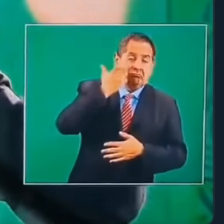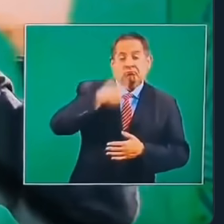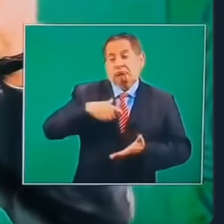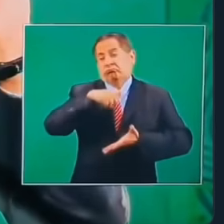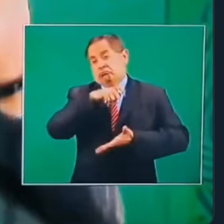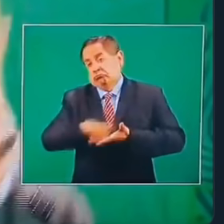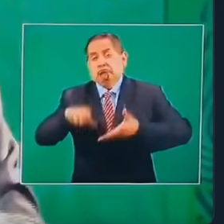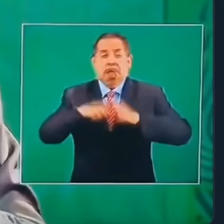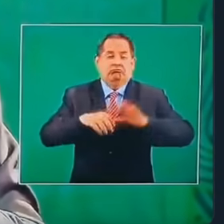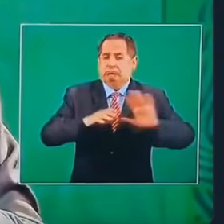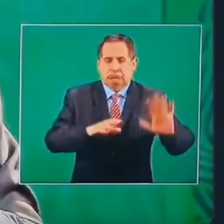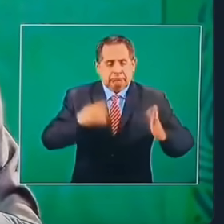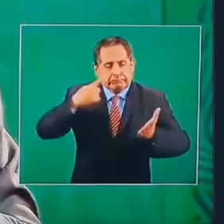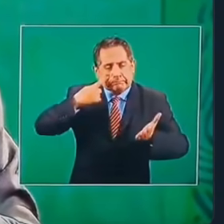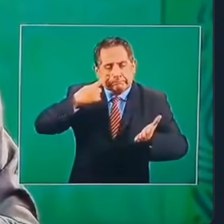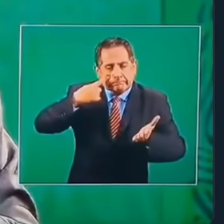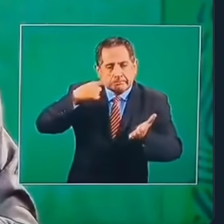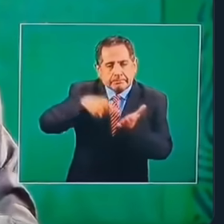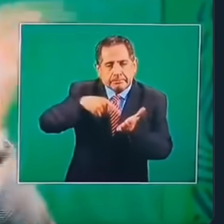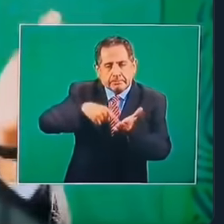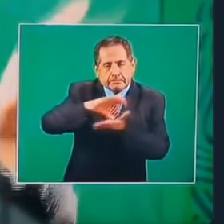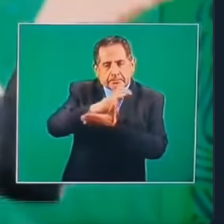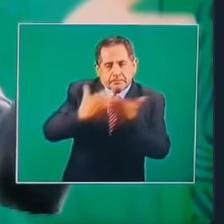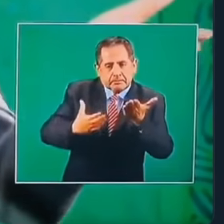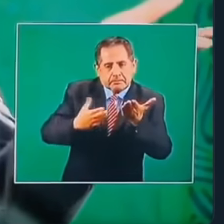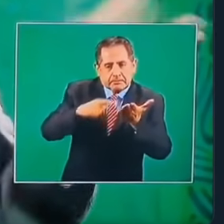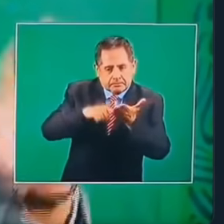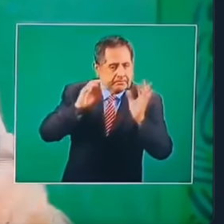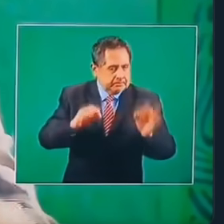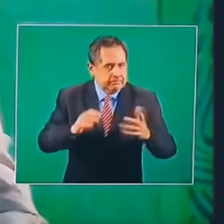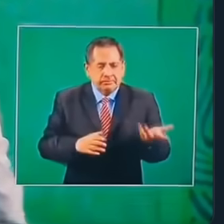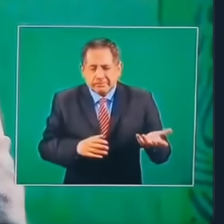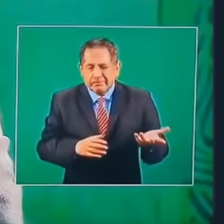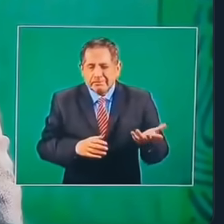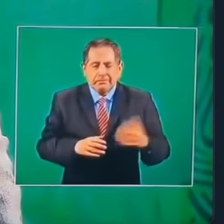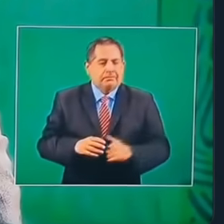comprar, ¿sí? y resulta que no hay